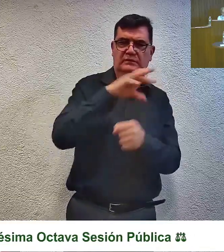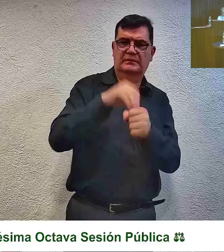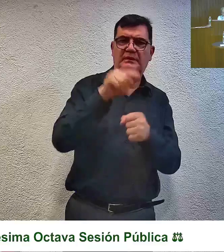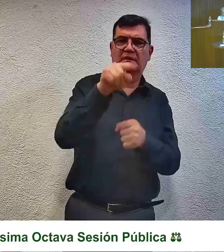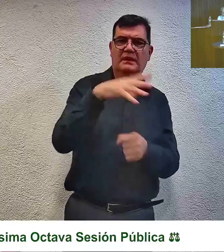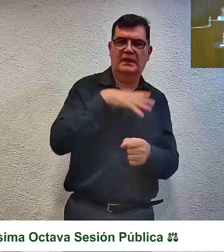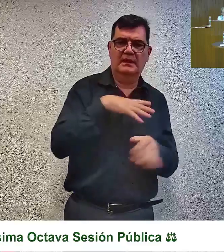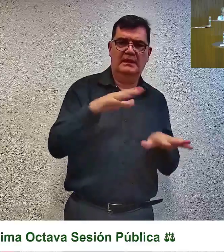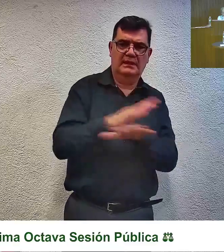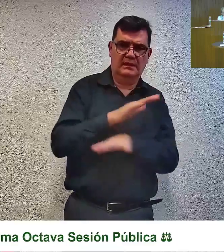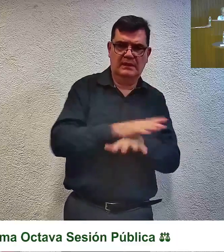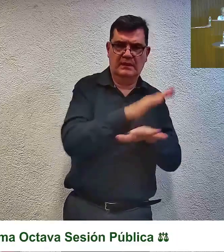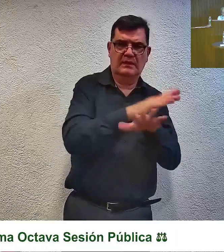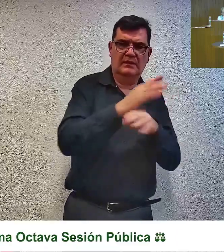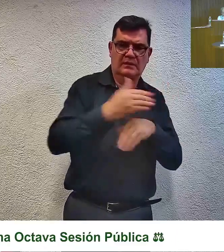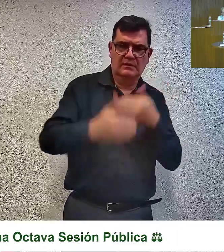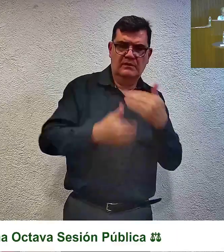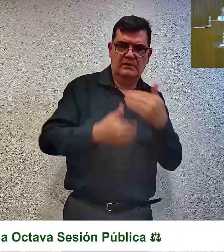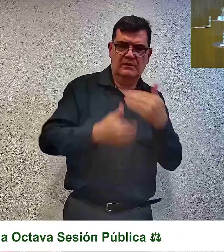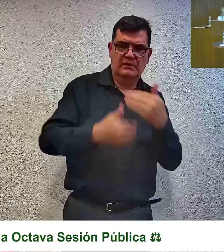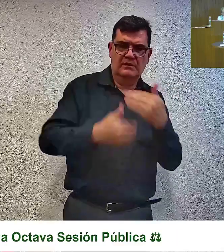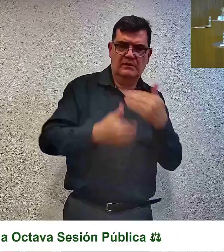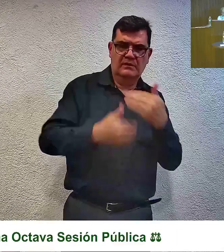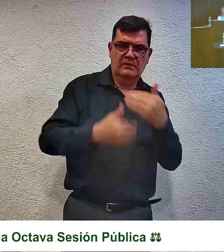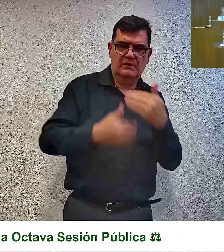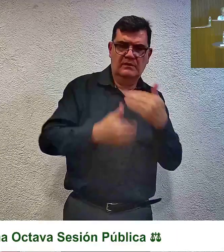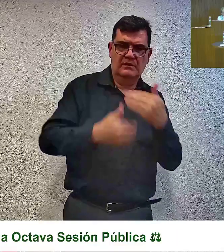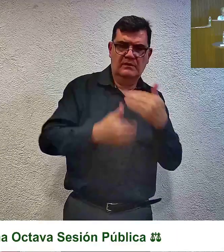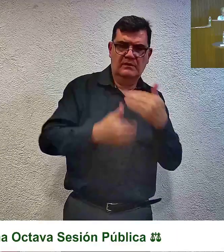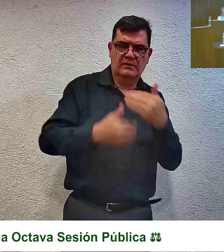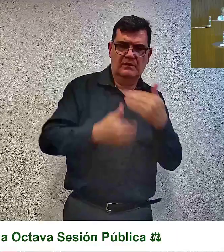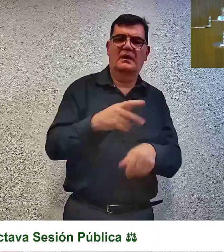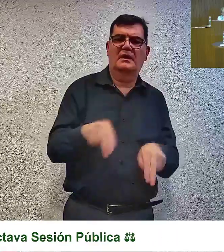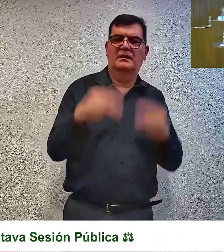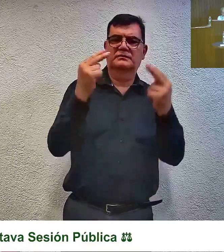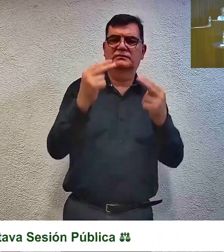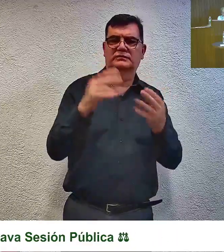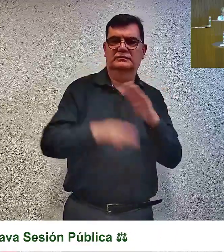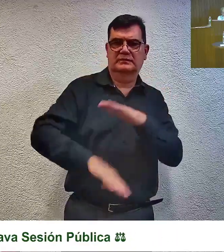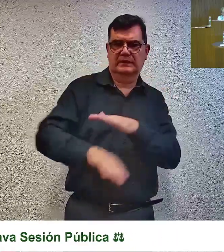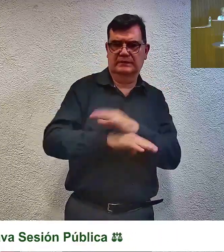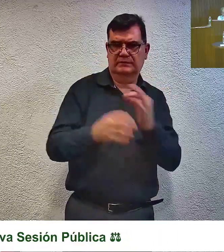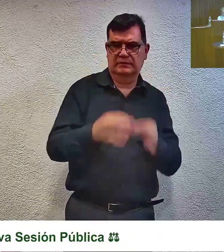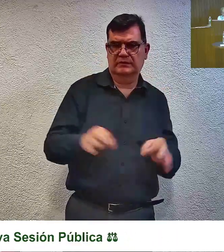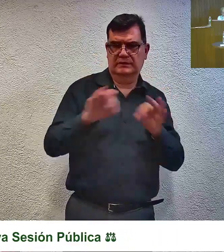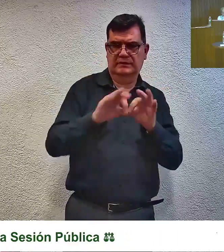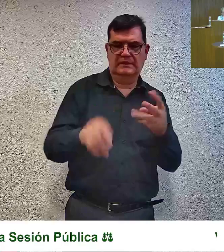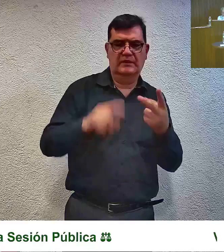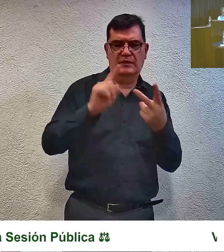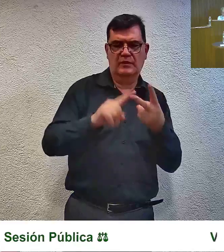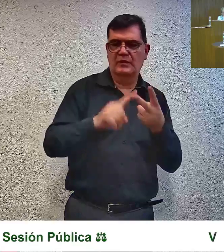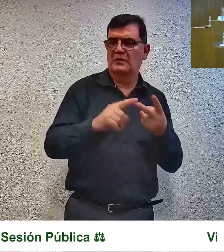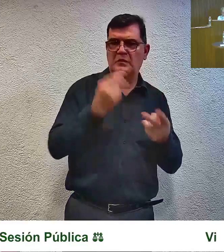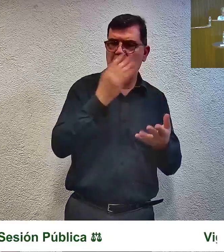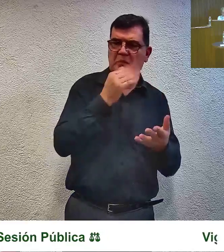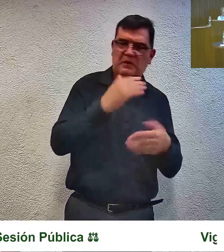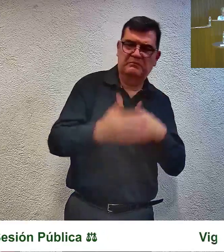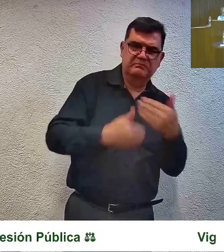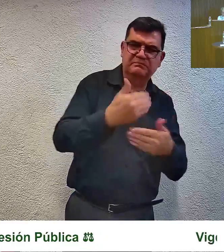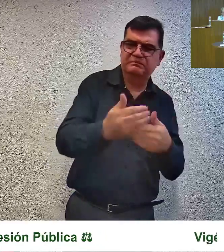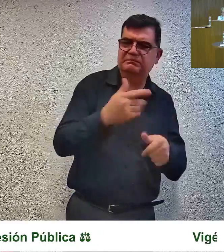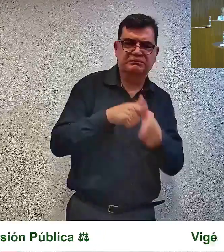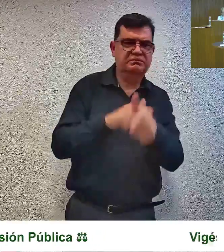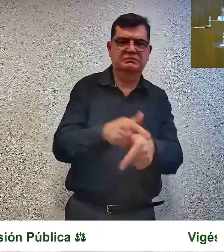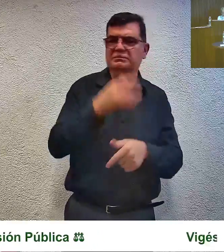implica modificar la vía procesal, lo que constituye una cuestión sustancial. 2. Improcedencia del juicio electoral